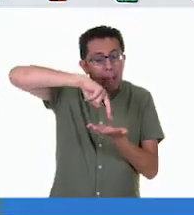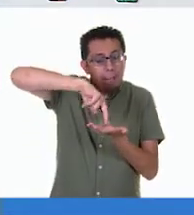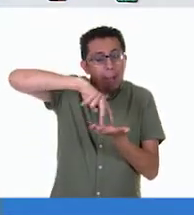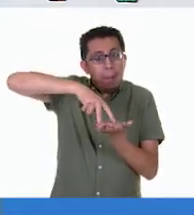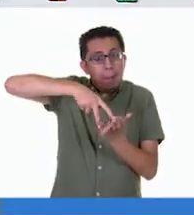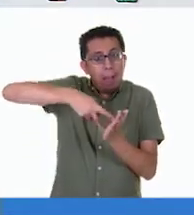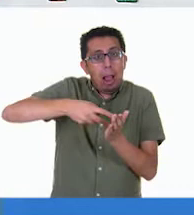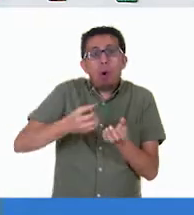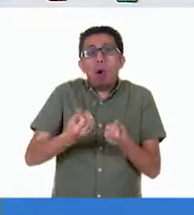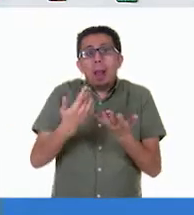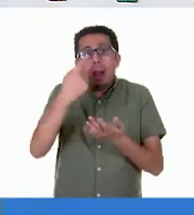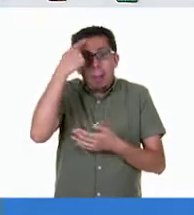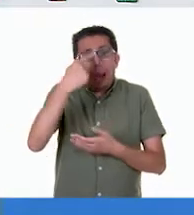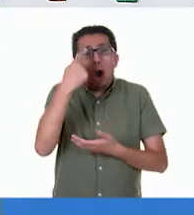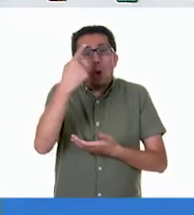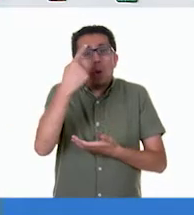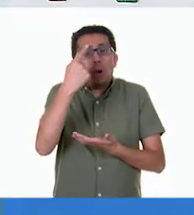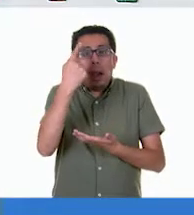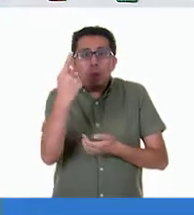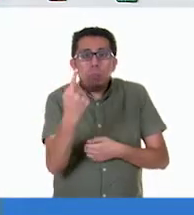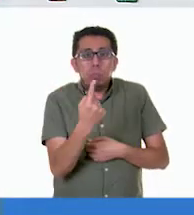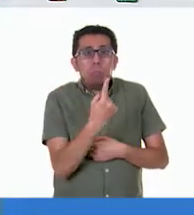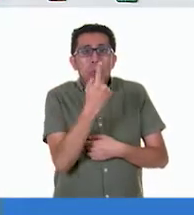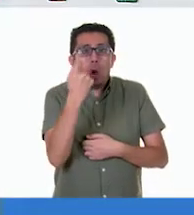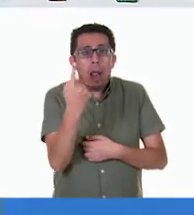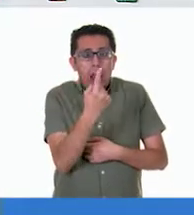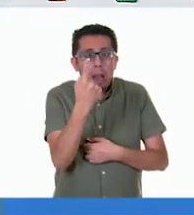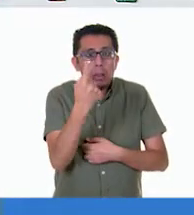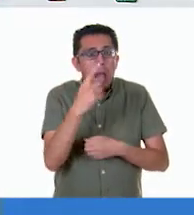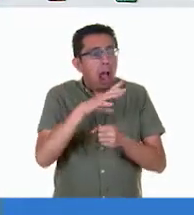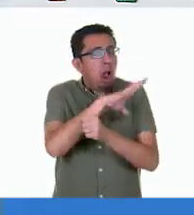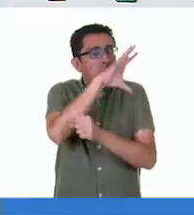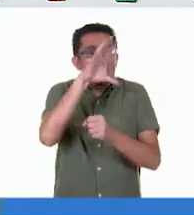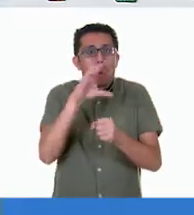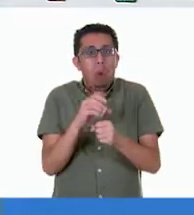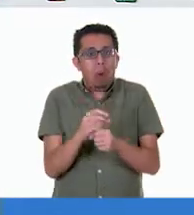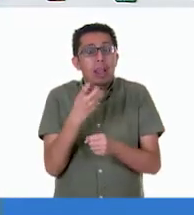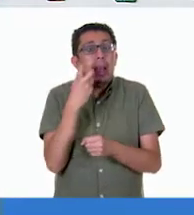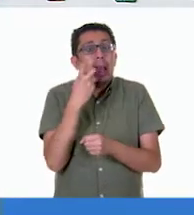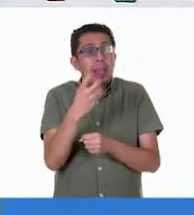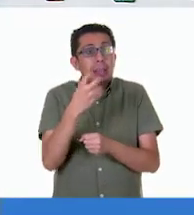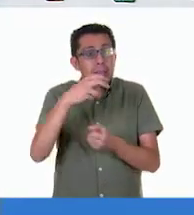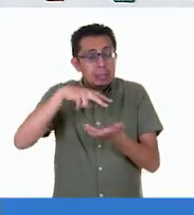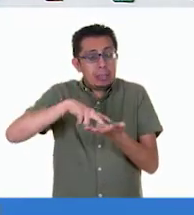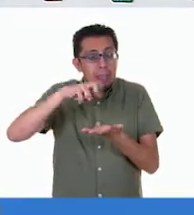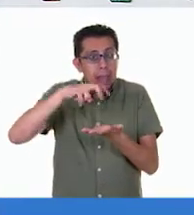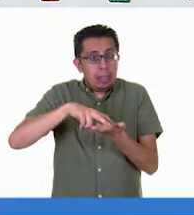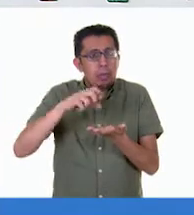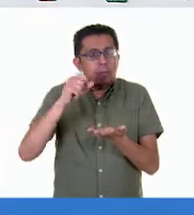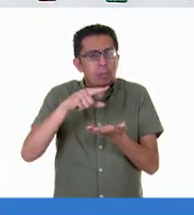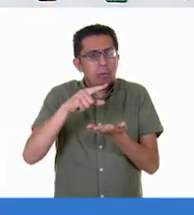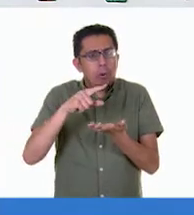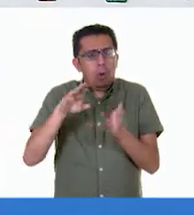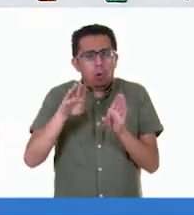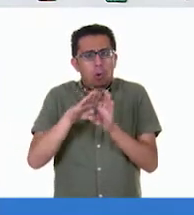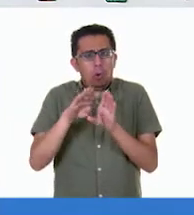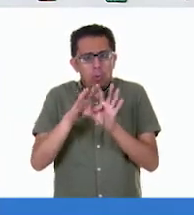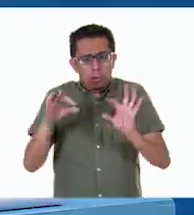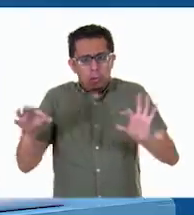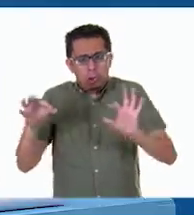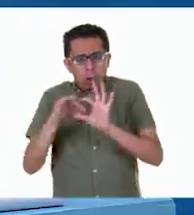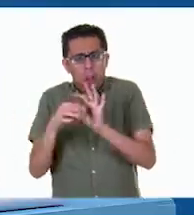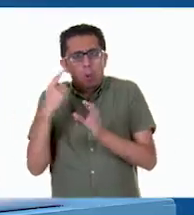Y además, qué relación existe entre el número de saltos y la vuelta completa.